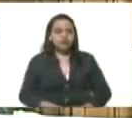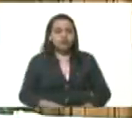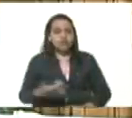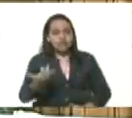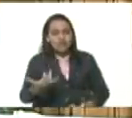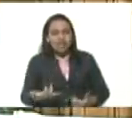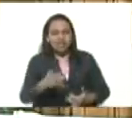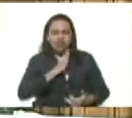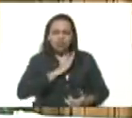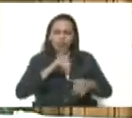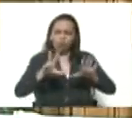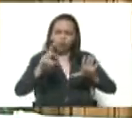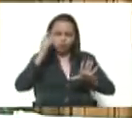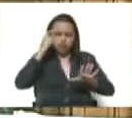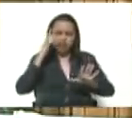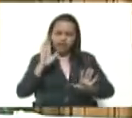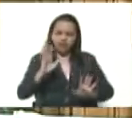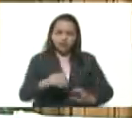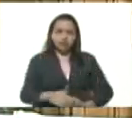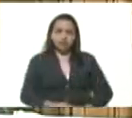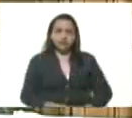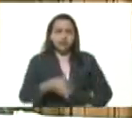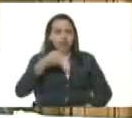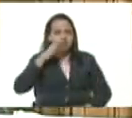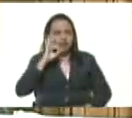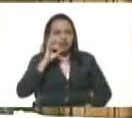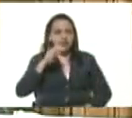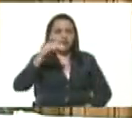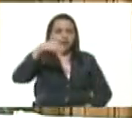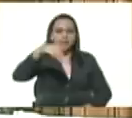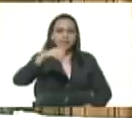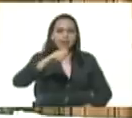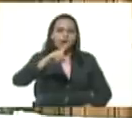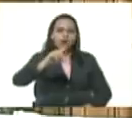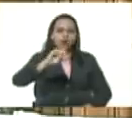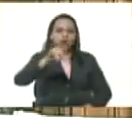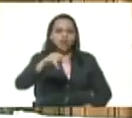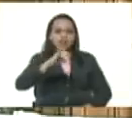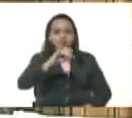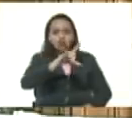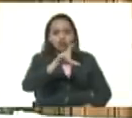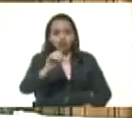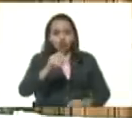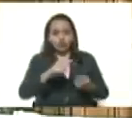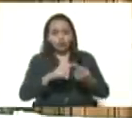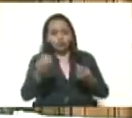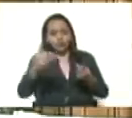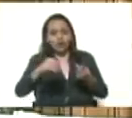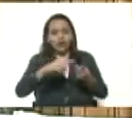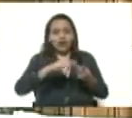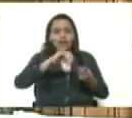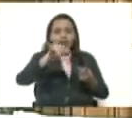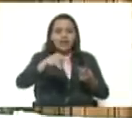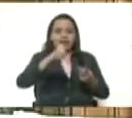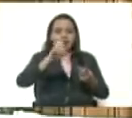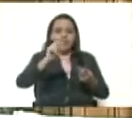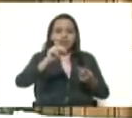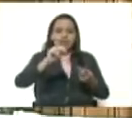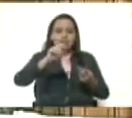creo. Mi té de mal ojillo, jengibre, es muy bueno.